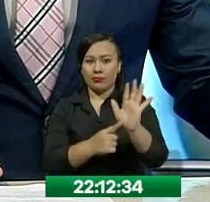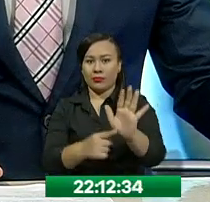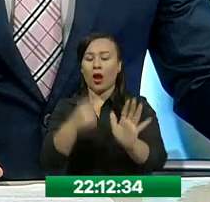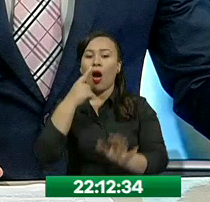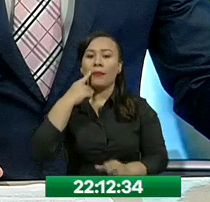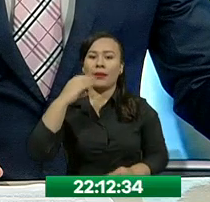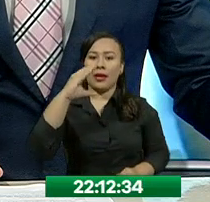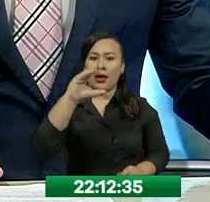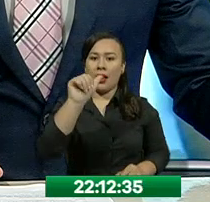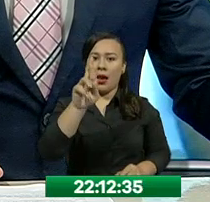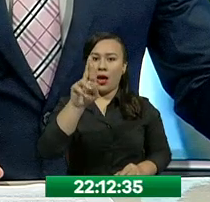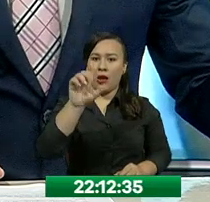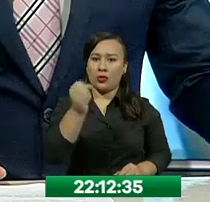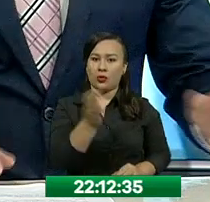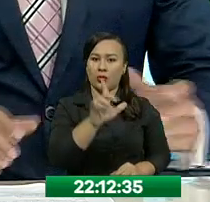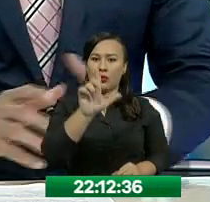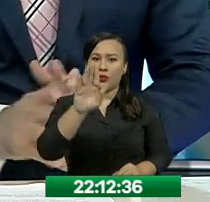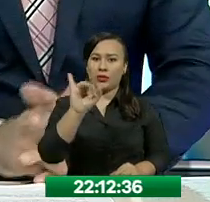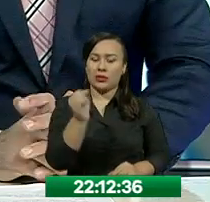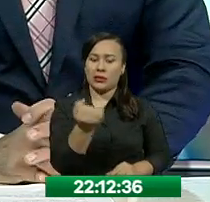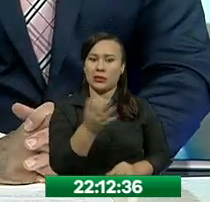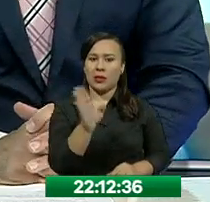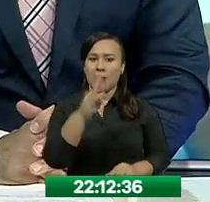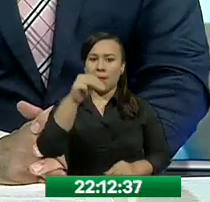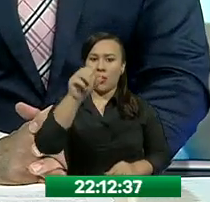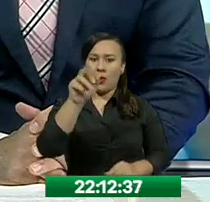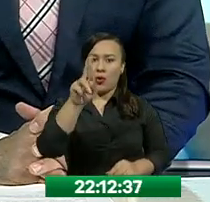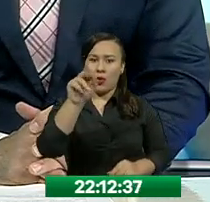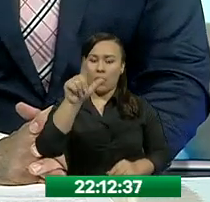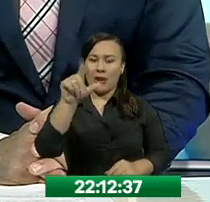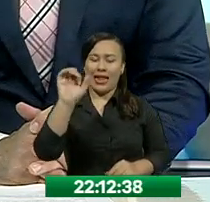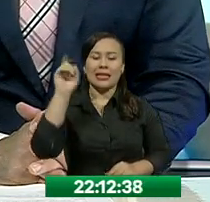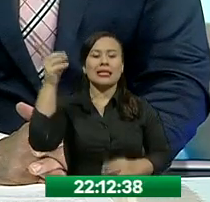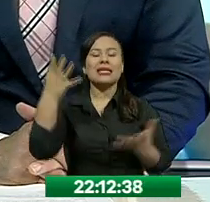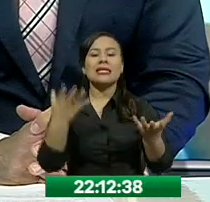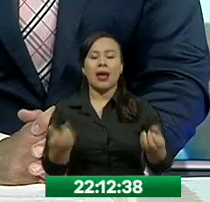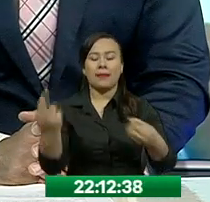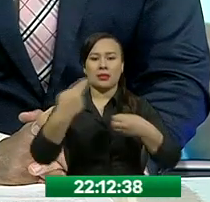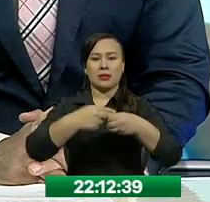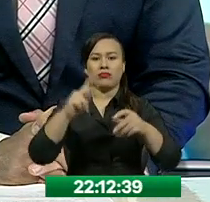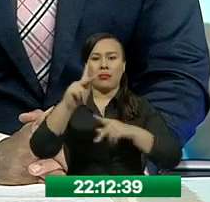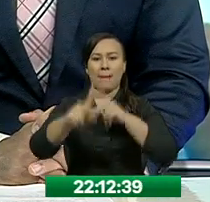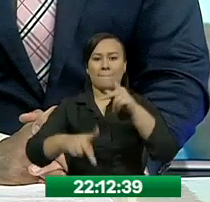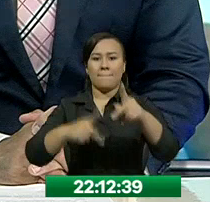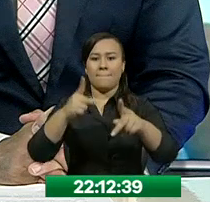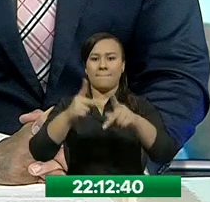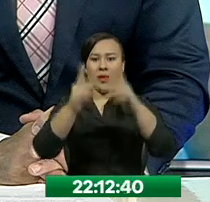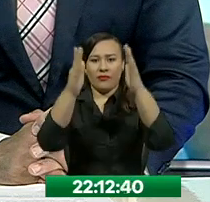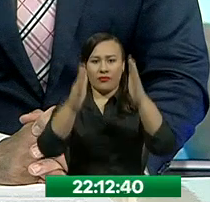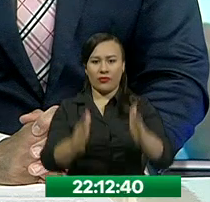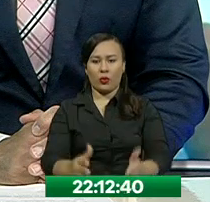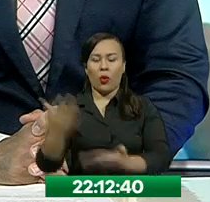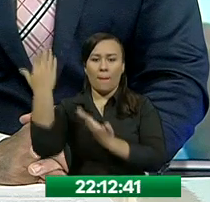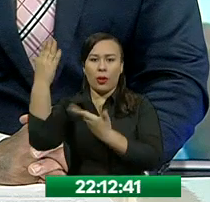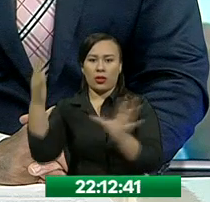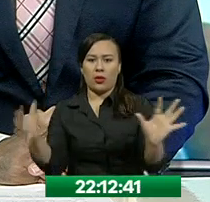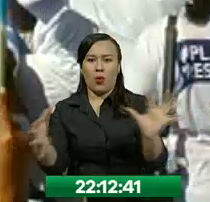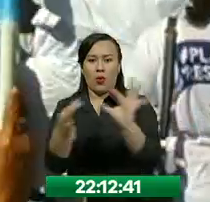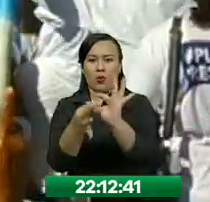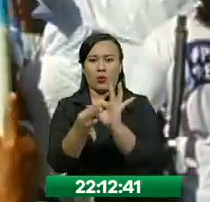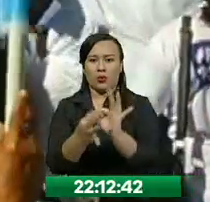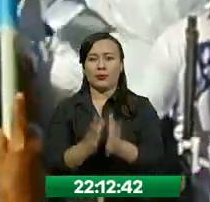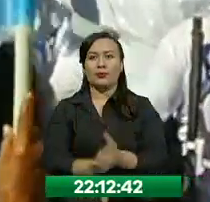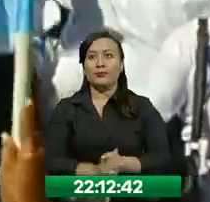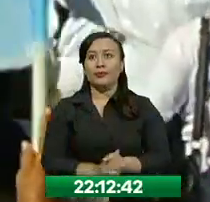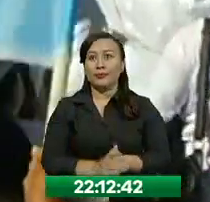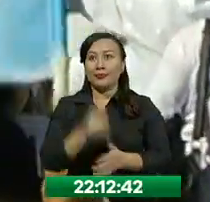como candidato a la prefectura del Guayas. En este marco, Morales explicó el porqué de su unión con esta tienda política.